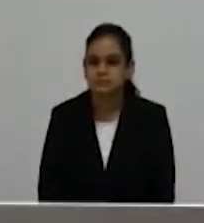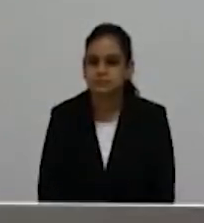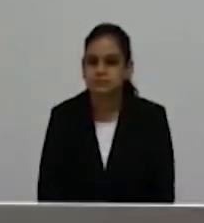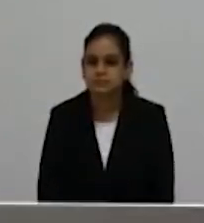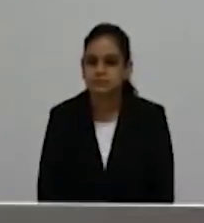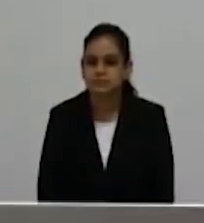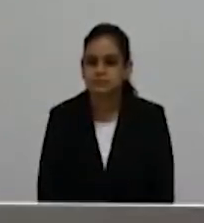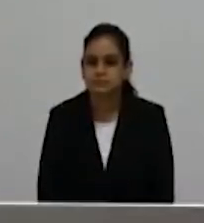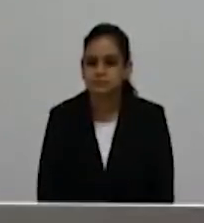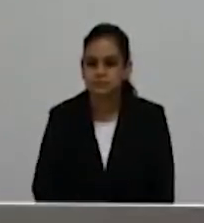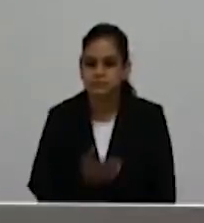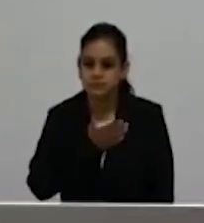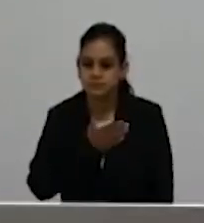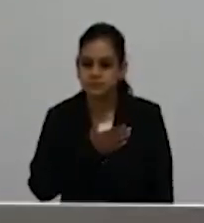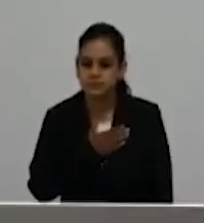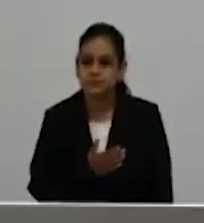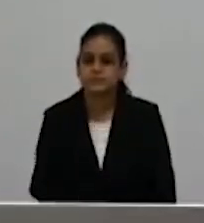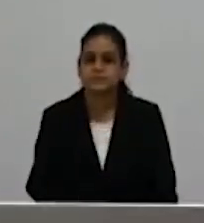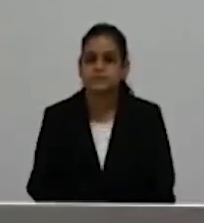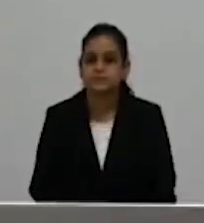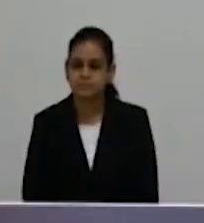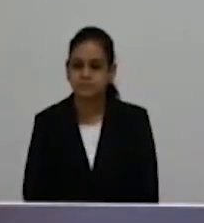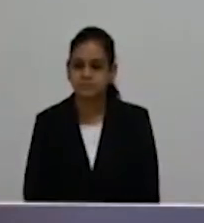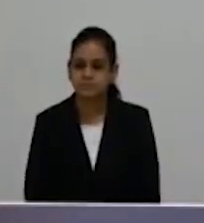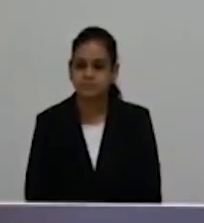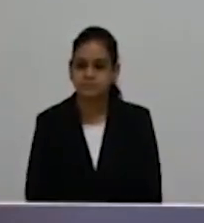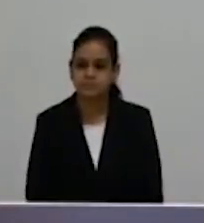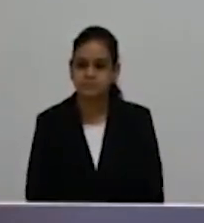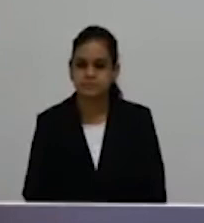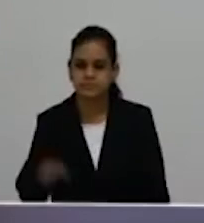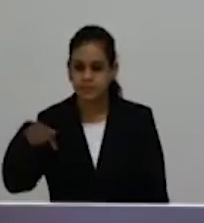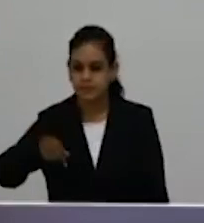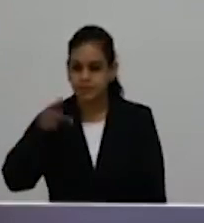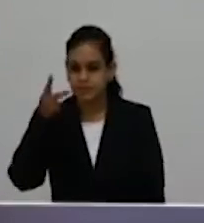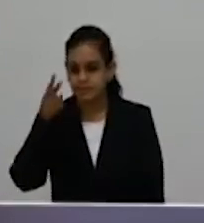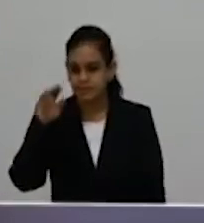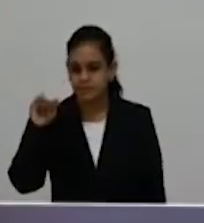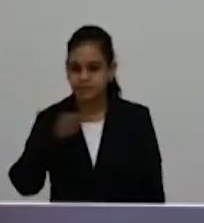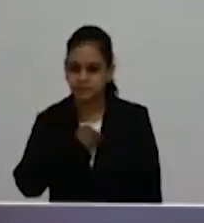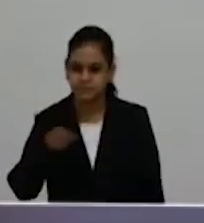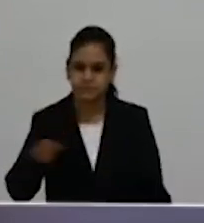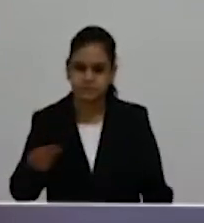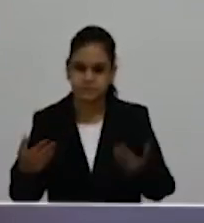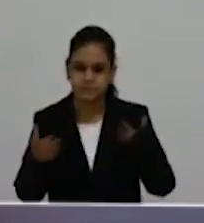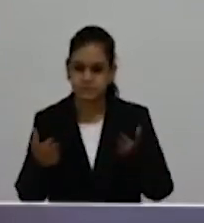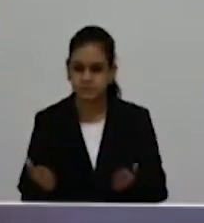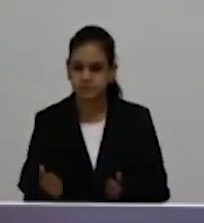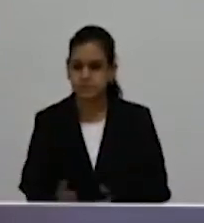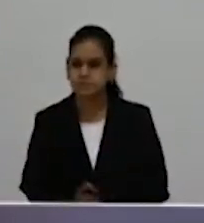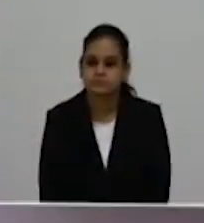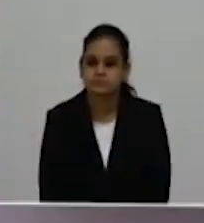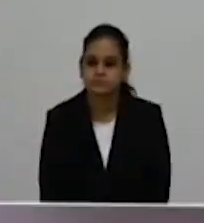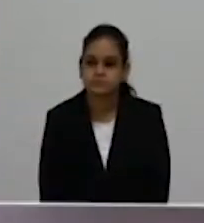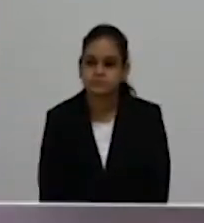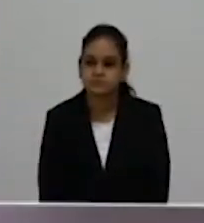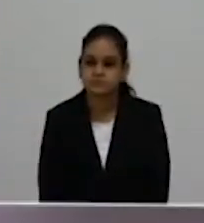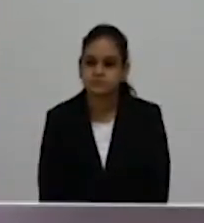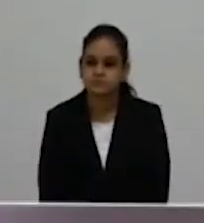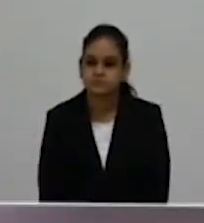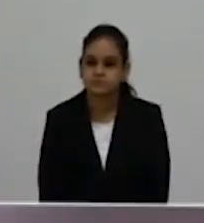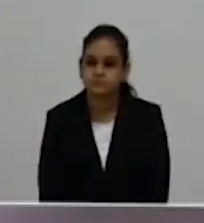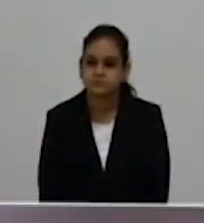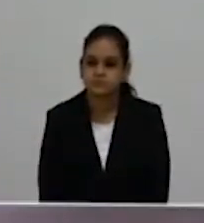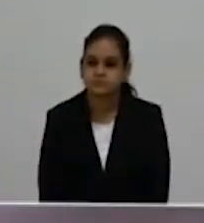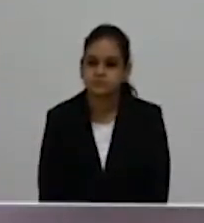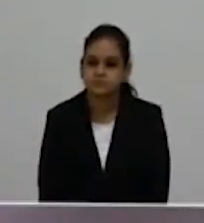el movimiento ciudadano ángel manuel gutiérrez izquierdo por el partido del trabajo maría de los ángeles orilla y finalmente por el verde